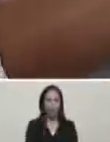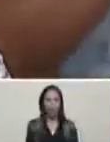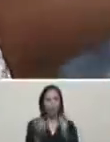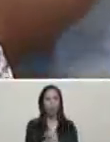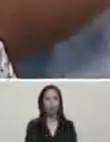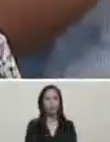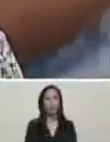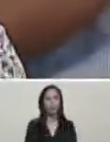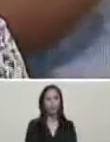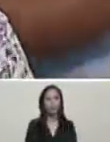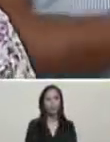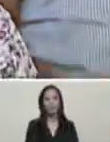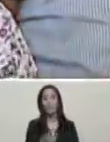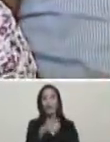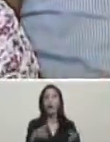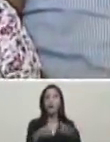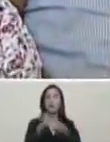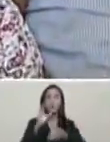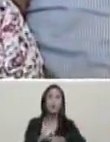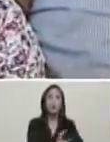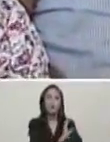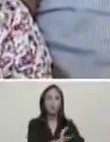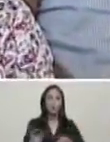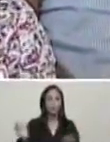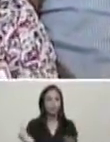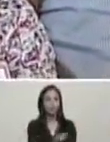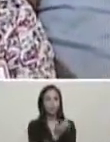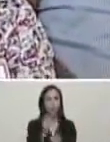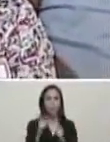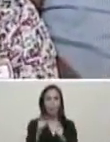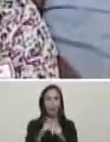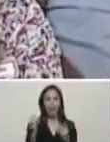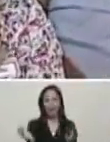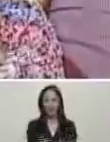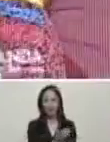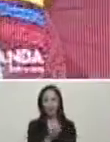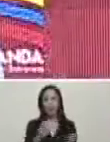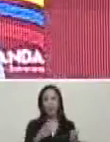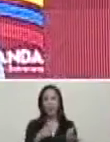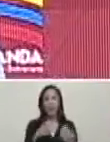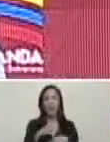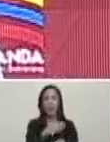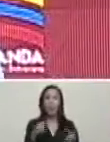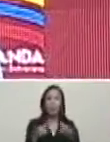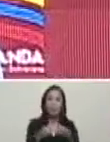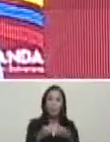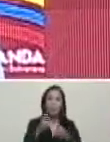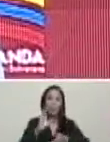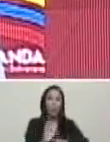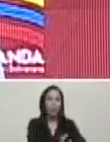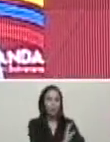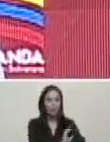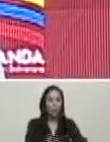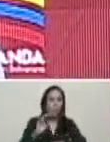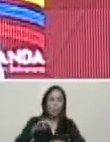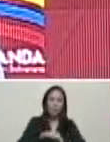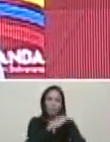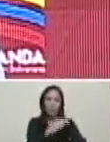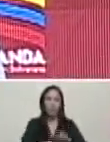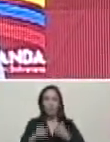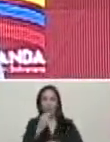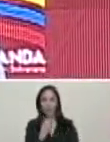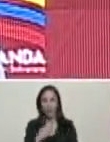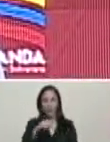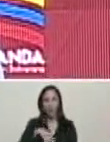Entonces aquí me ponen grupo folclórico. Borren esa palabra de nuestro lenguaje. Grupo musical de bella